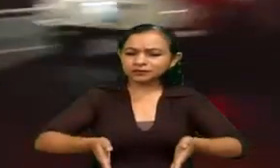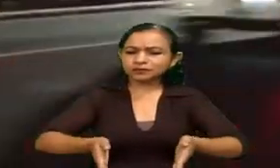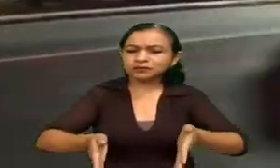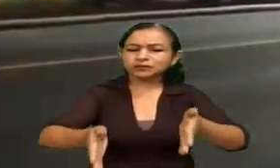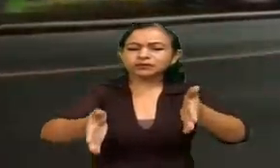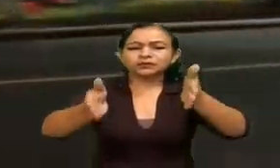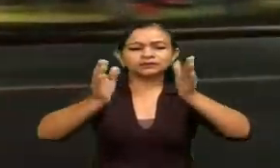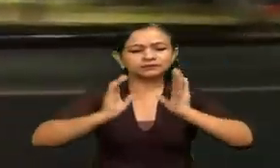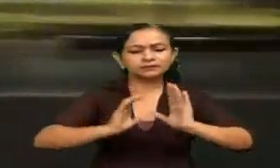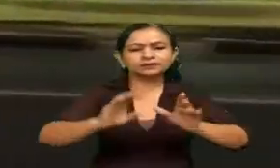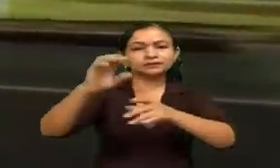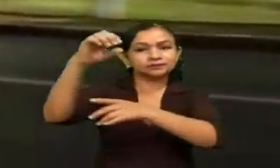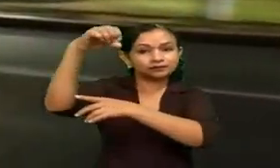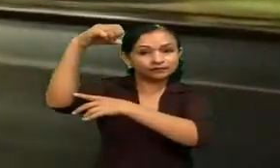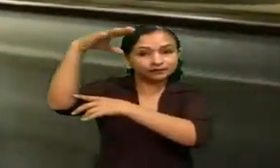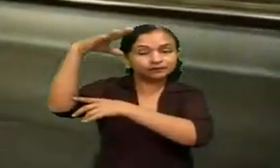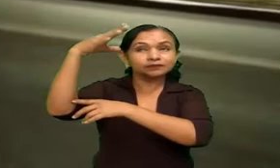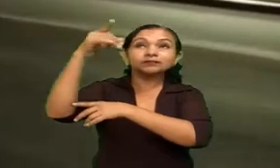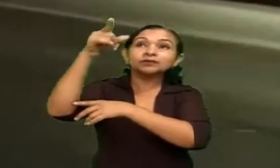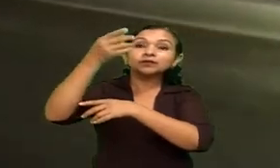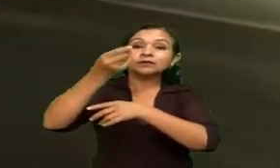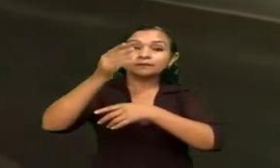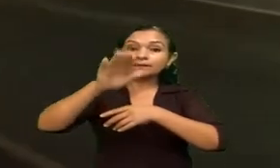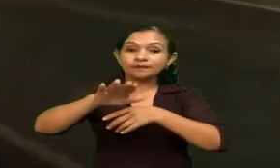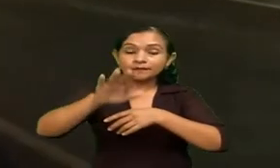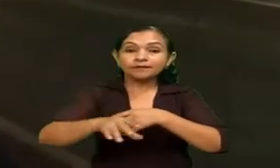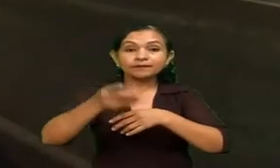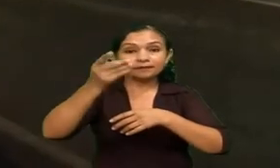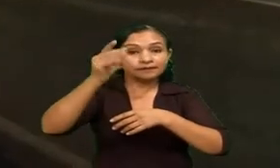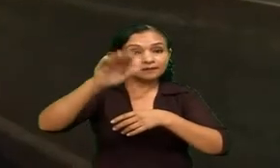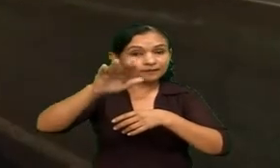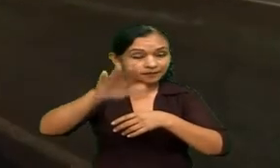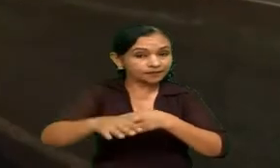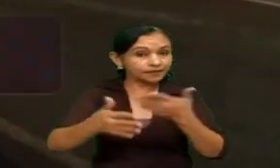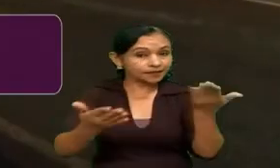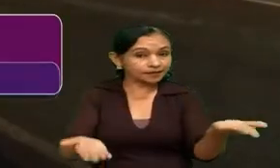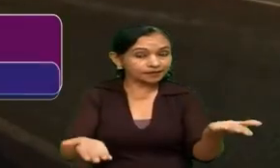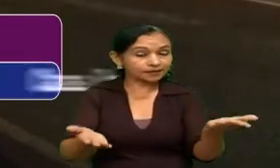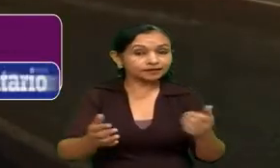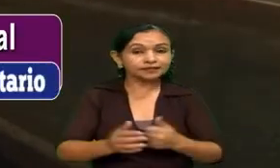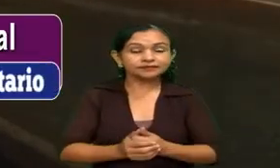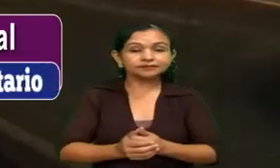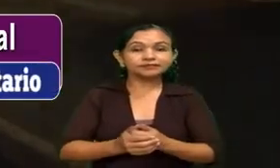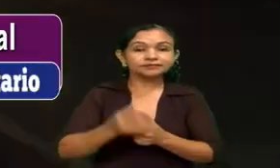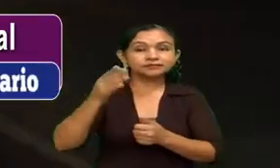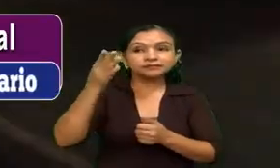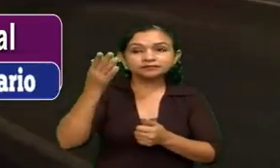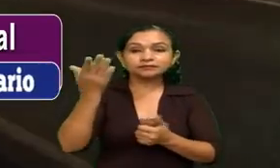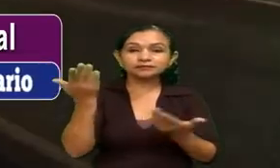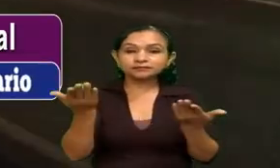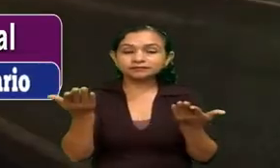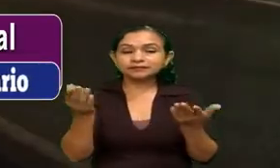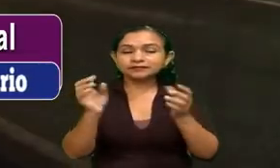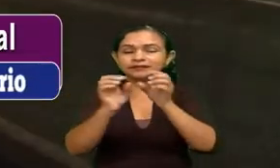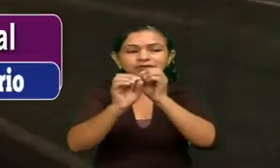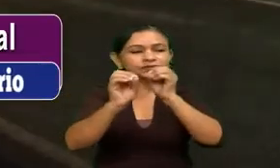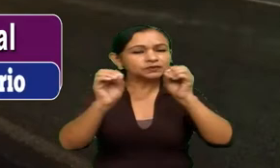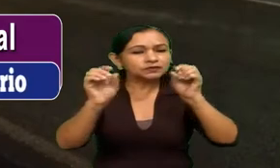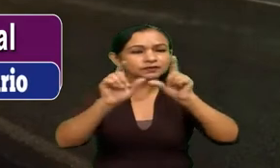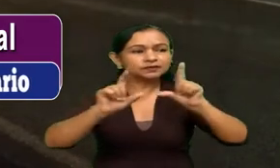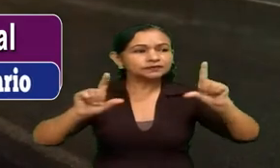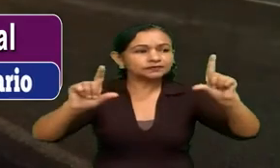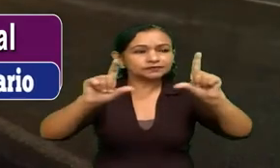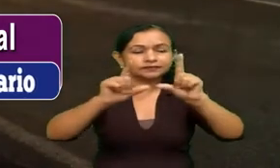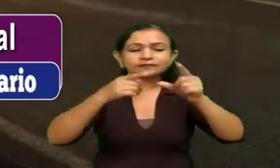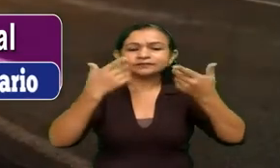sea, son las luminarias ahorrativas, ¿no? Exacto. La famosa. Es el programa de eficiencia energética. Entonces, no hay lugar, ¿verdad?